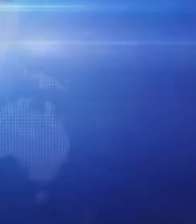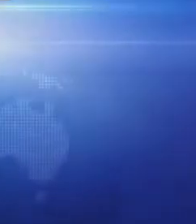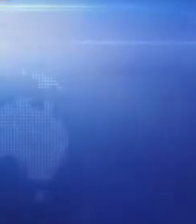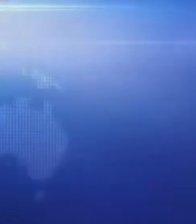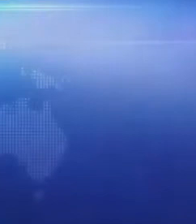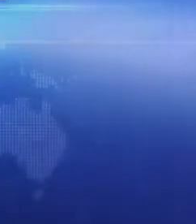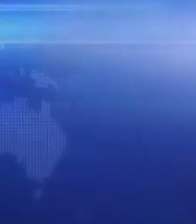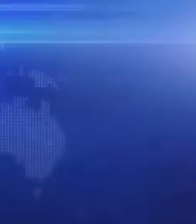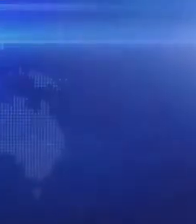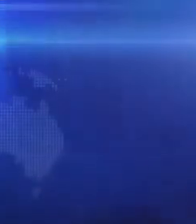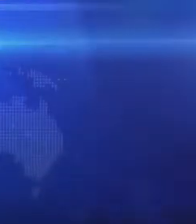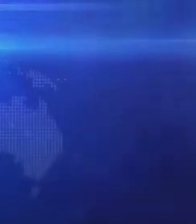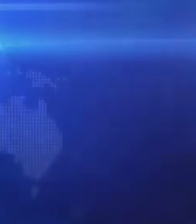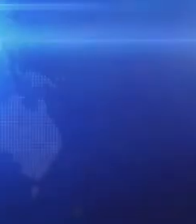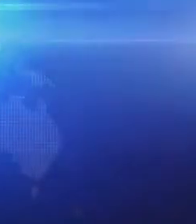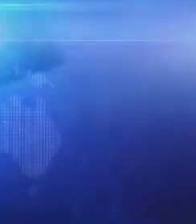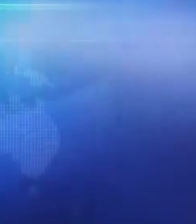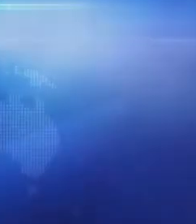ver.